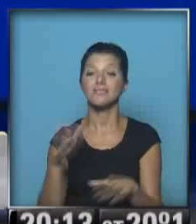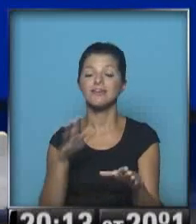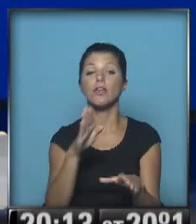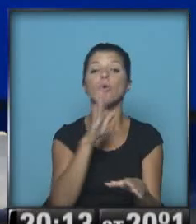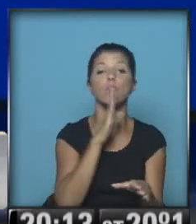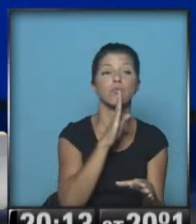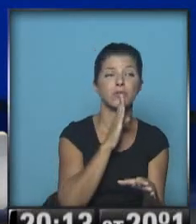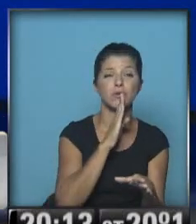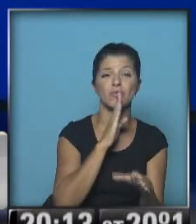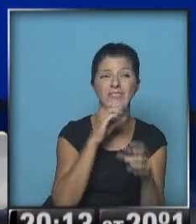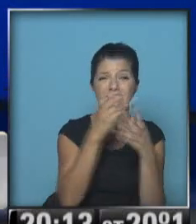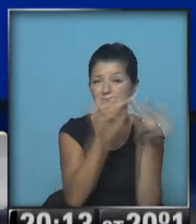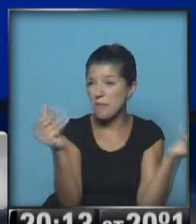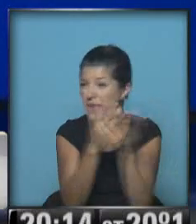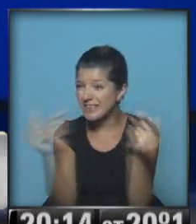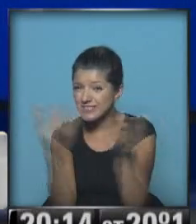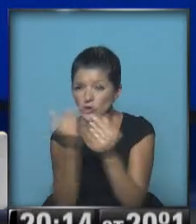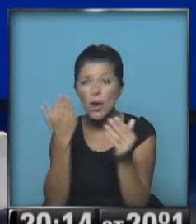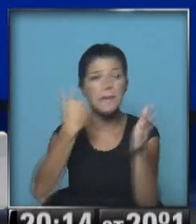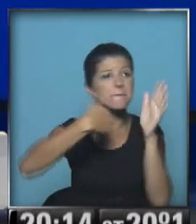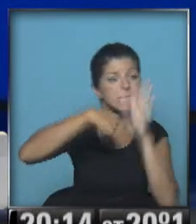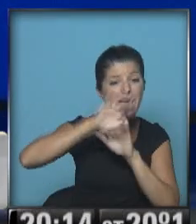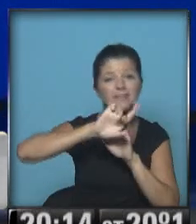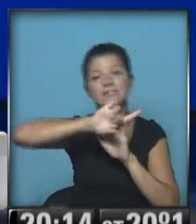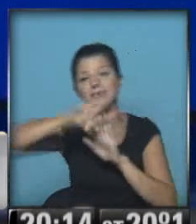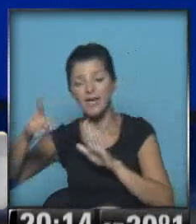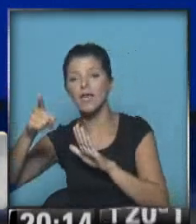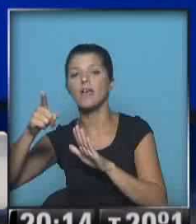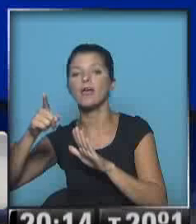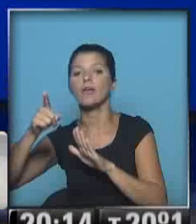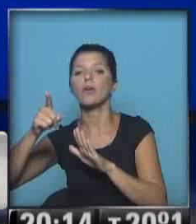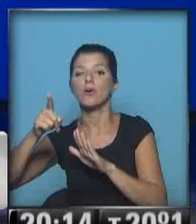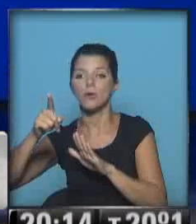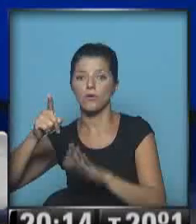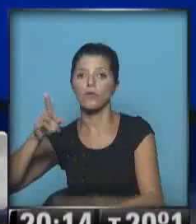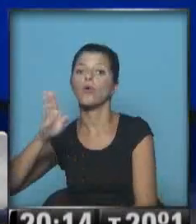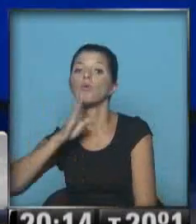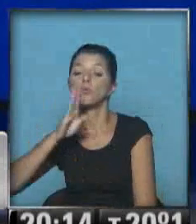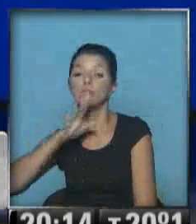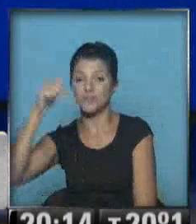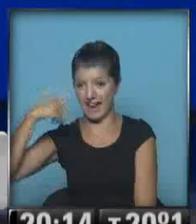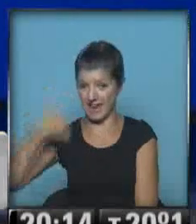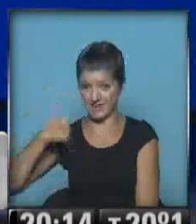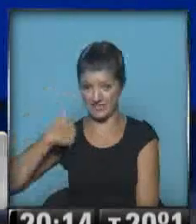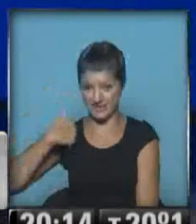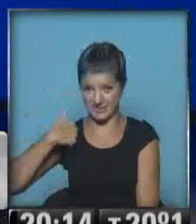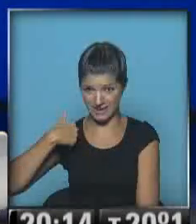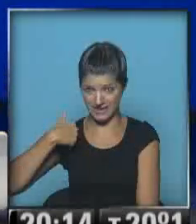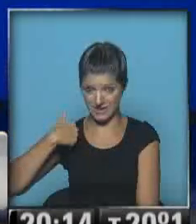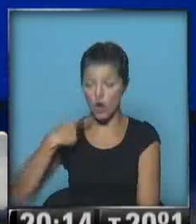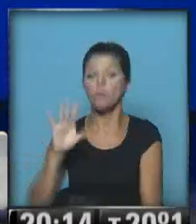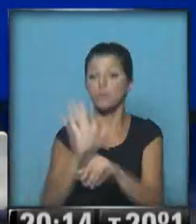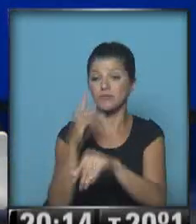de aparecidos es más alta que la proporción de judíos que hay en la Argentina como